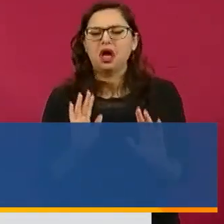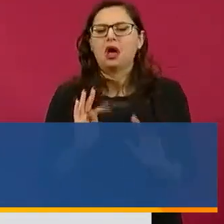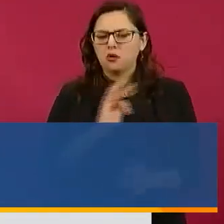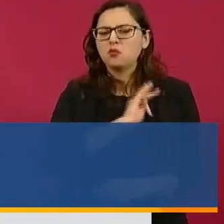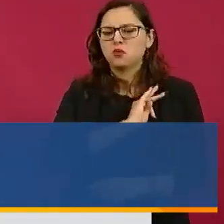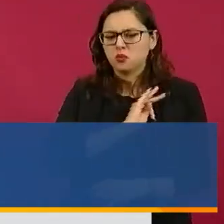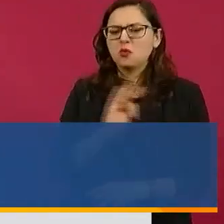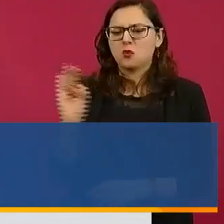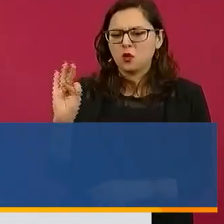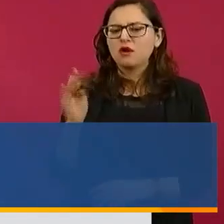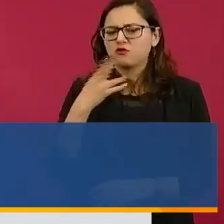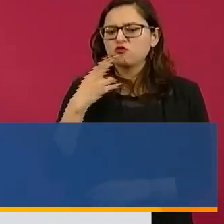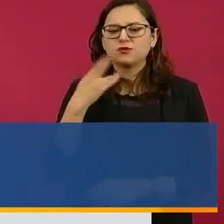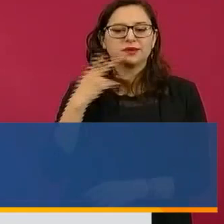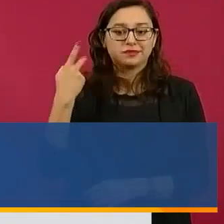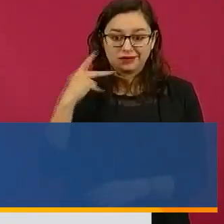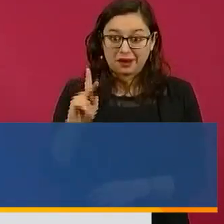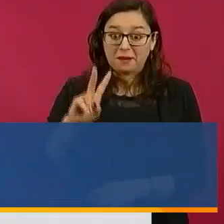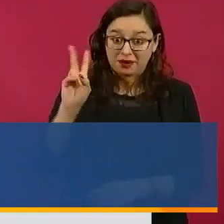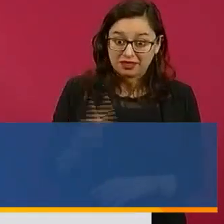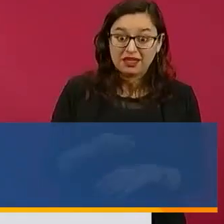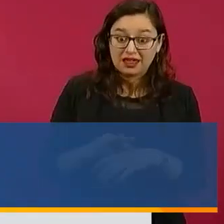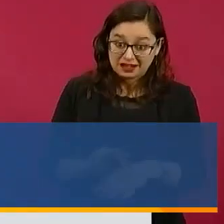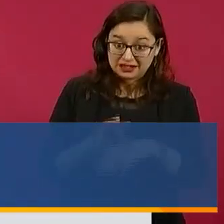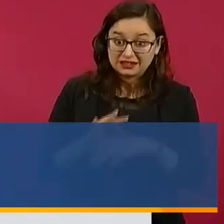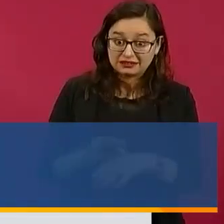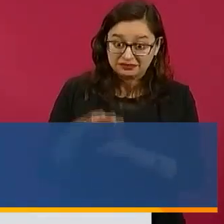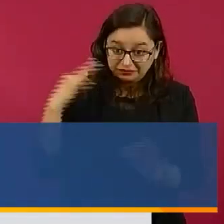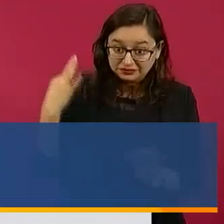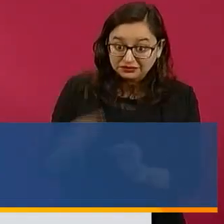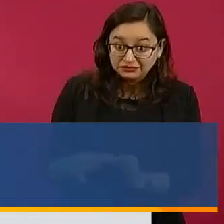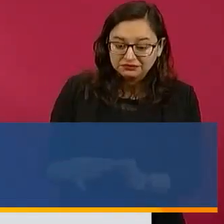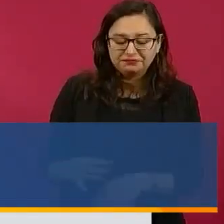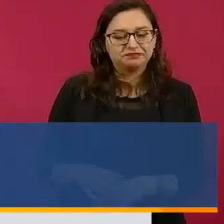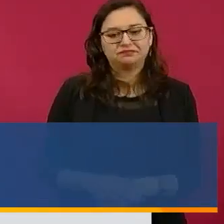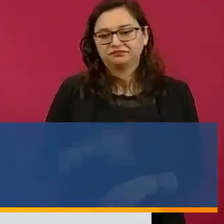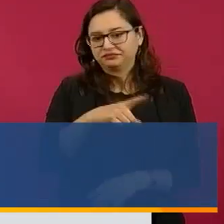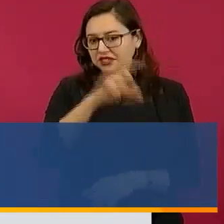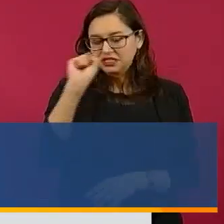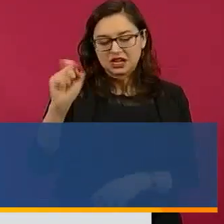pero va a ser muy difícil. La gente de la Huasteca no va a permitir